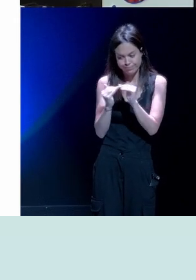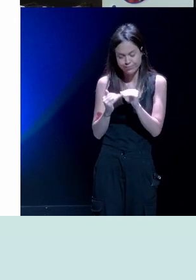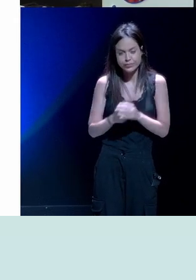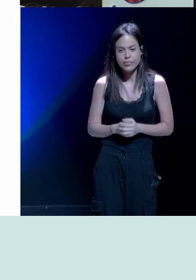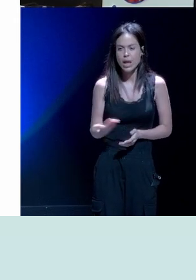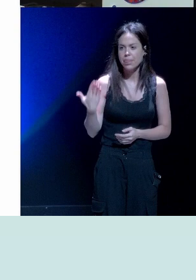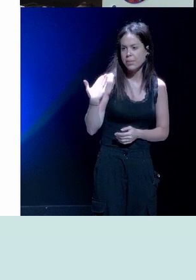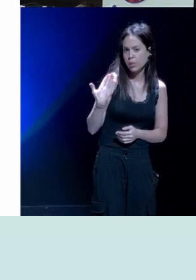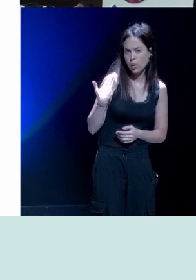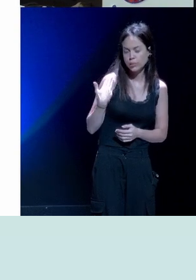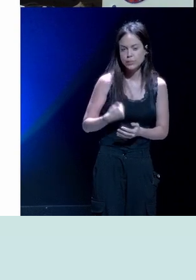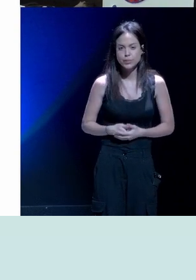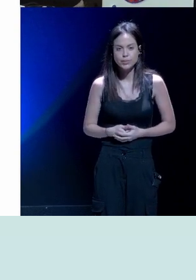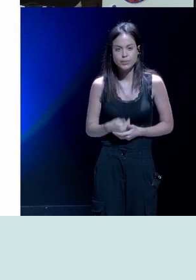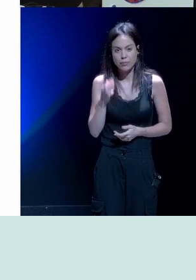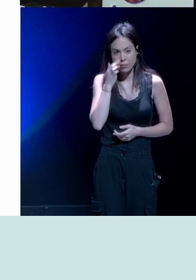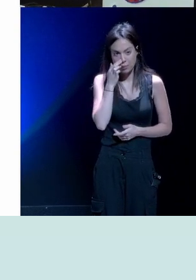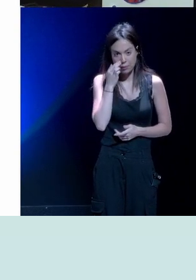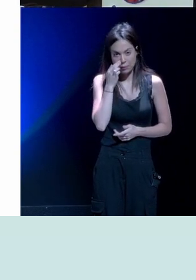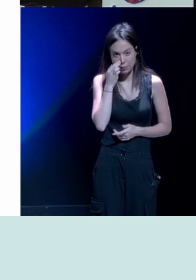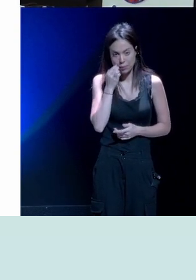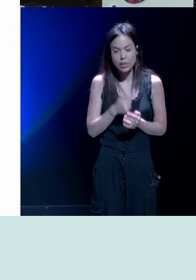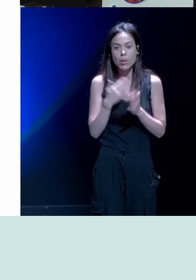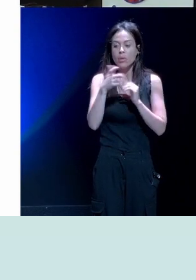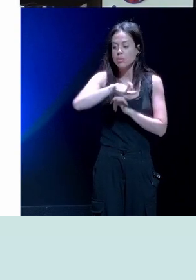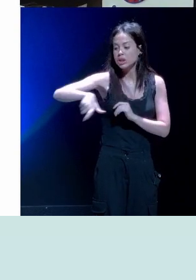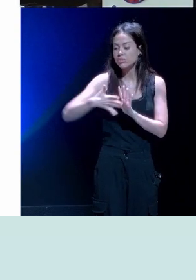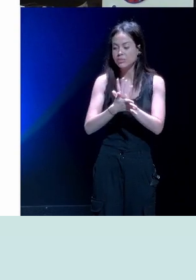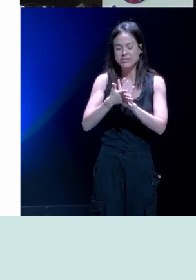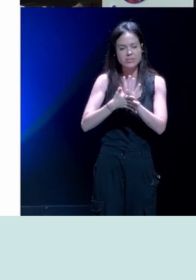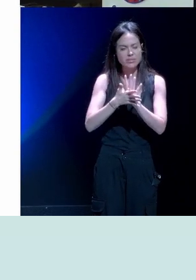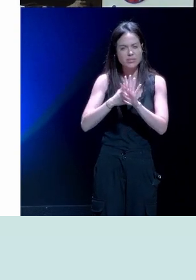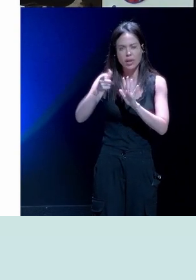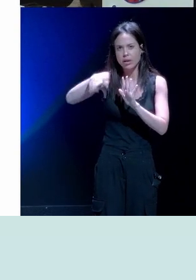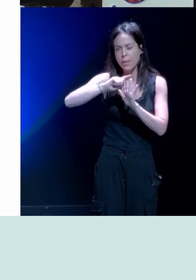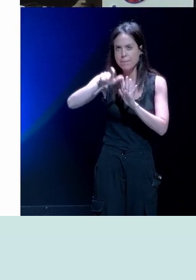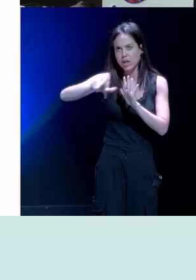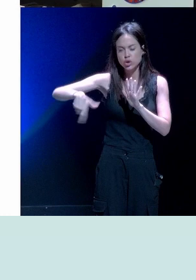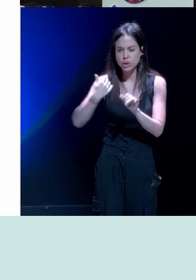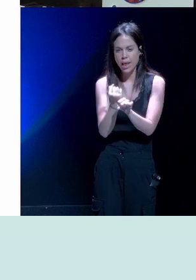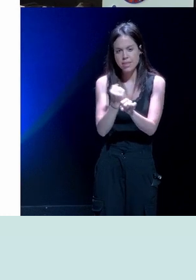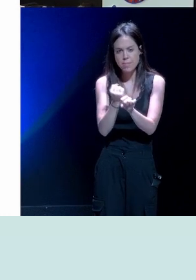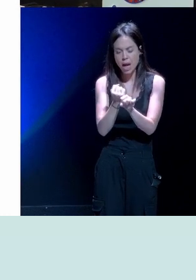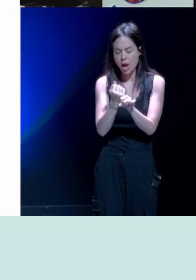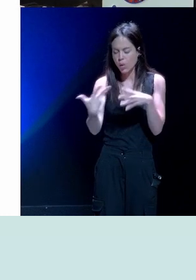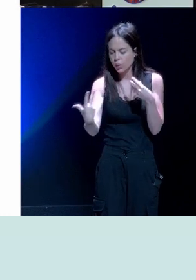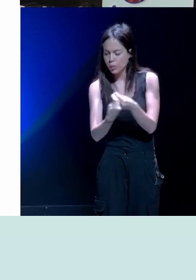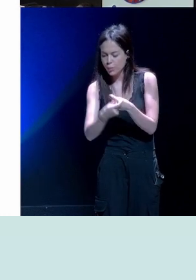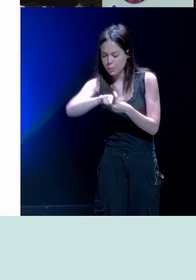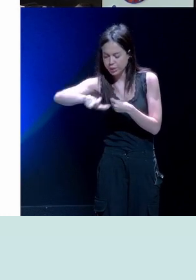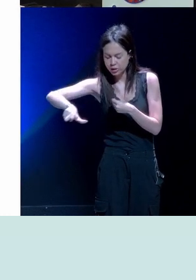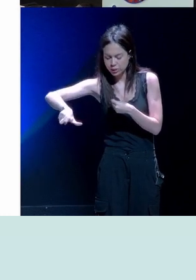poco hablé con personas que trabajaban con personas que tenían múltiples